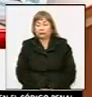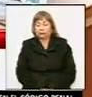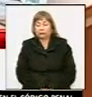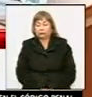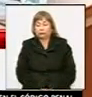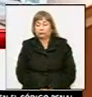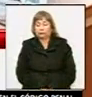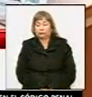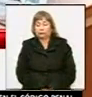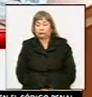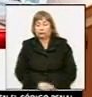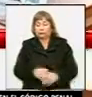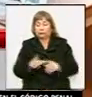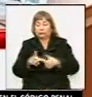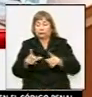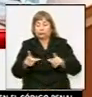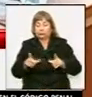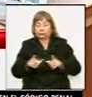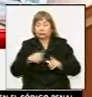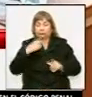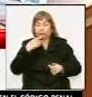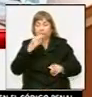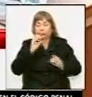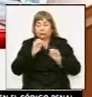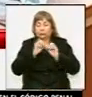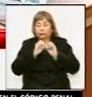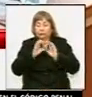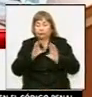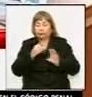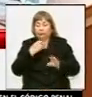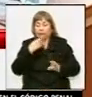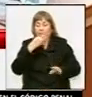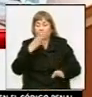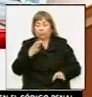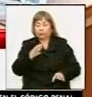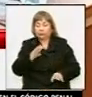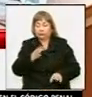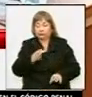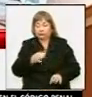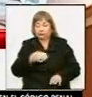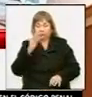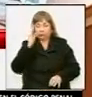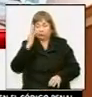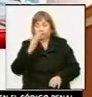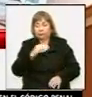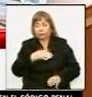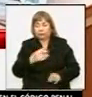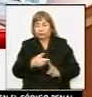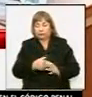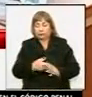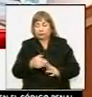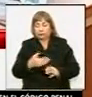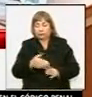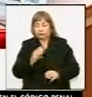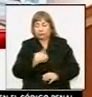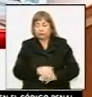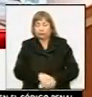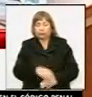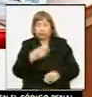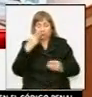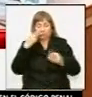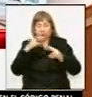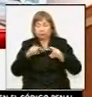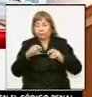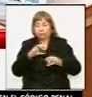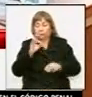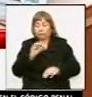de este espacio he sido muy clara, porque yo no voy a decir, yo saludo que recién, después que se haya descubierto,